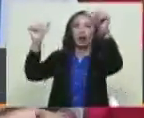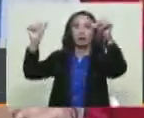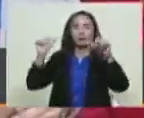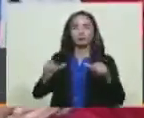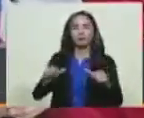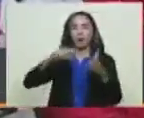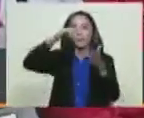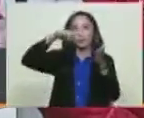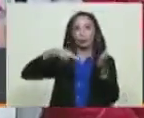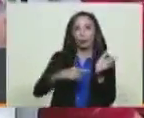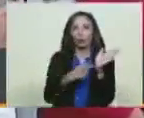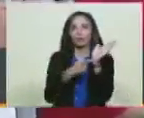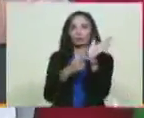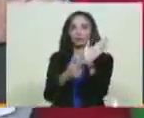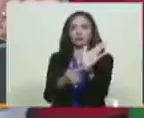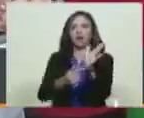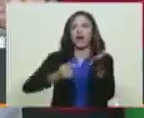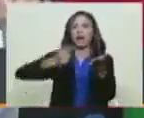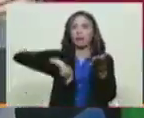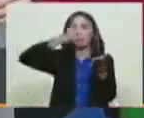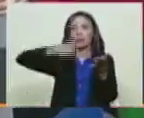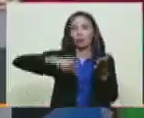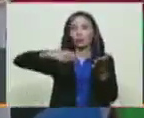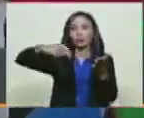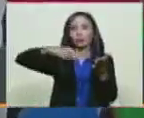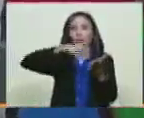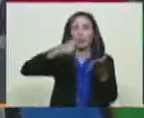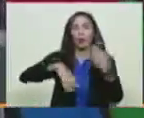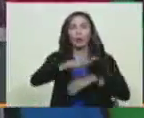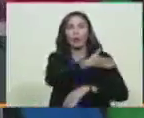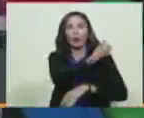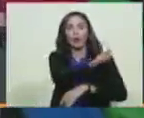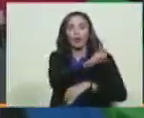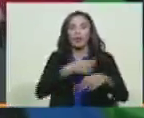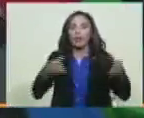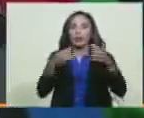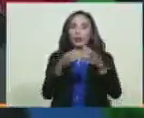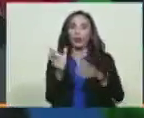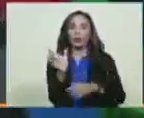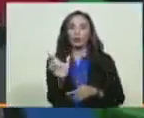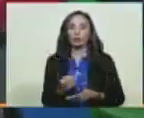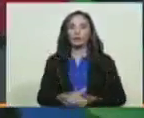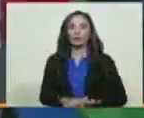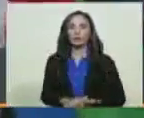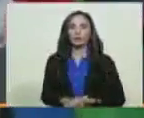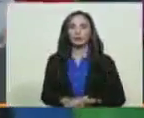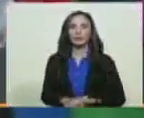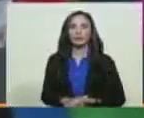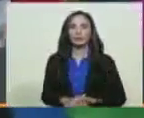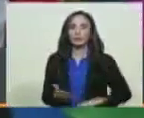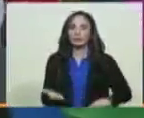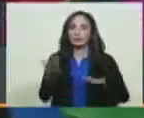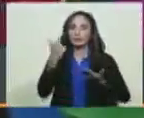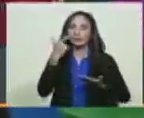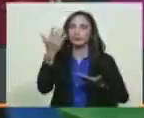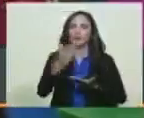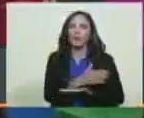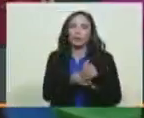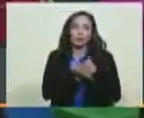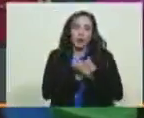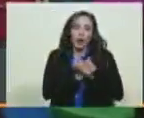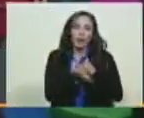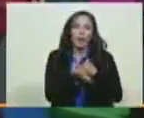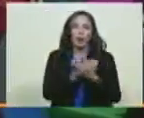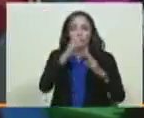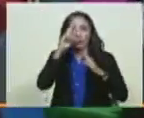firmado por parte de los delegados y delegada de la juventud del partido con un sentimiento de amor